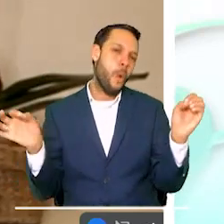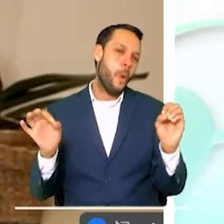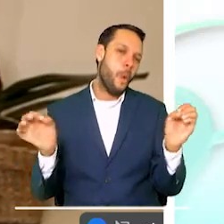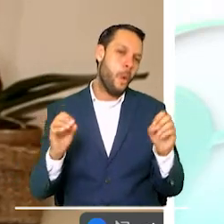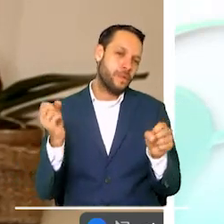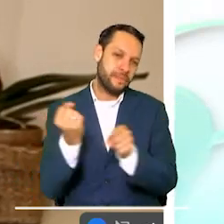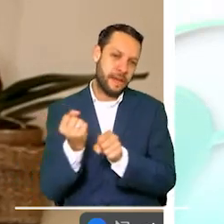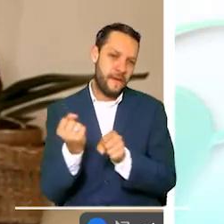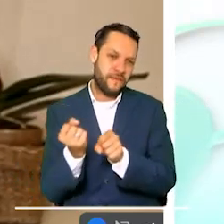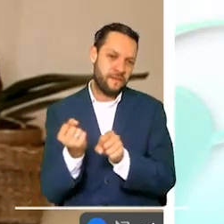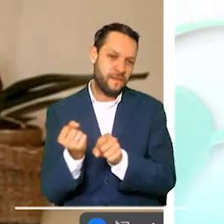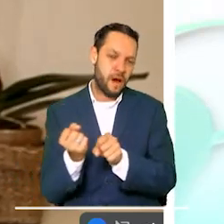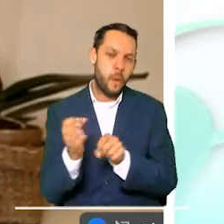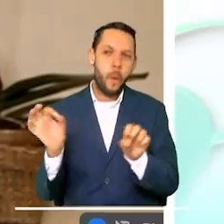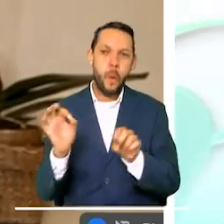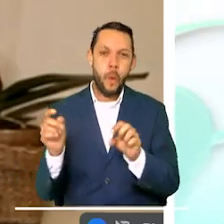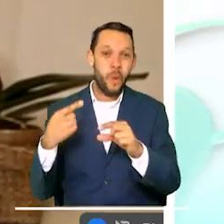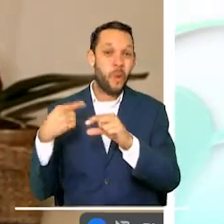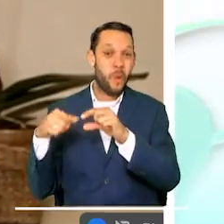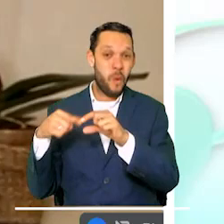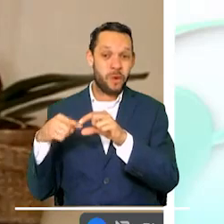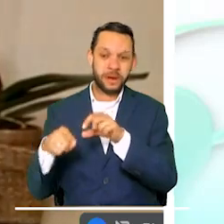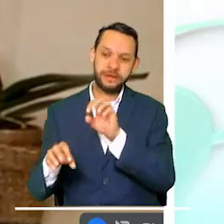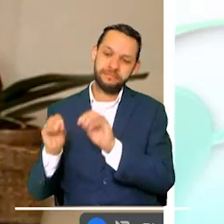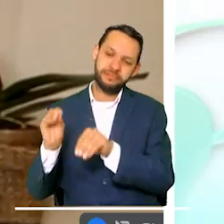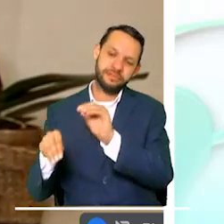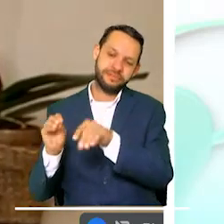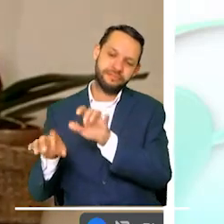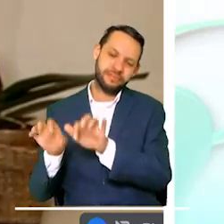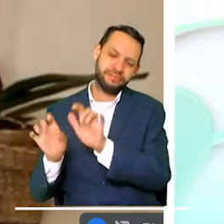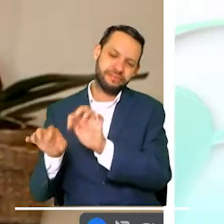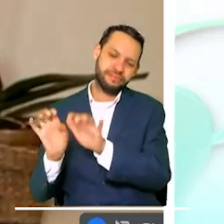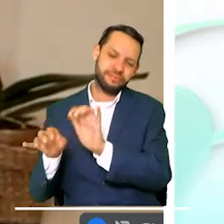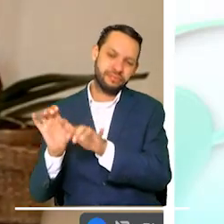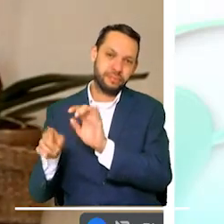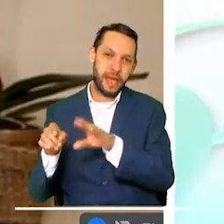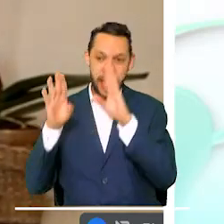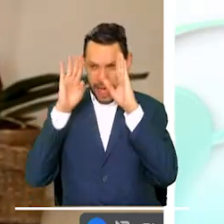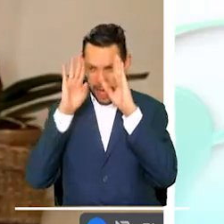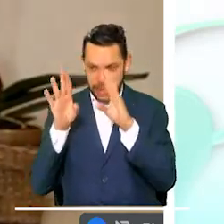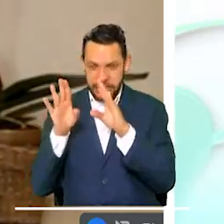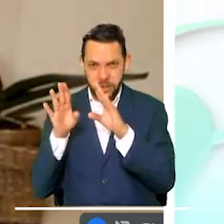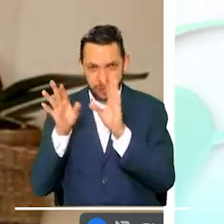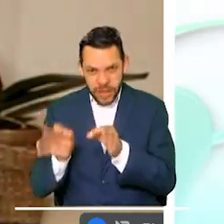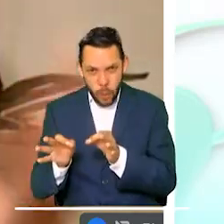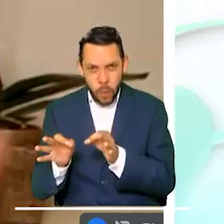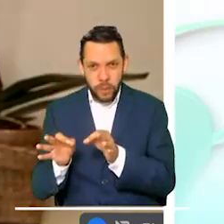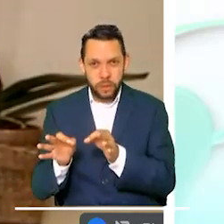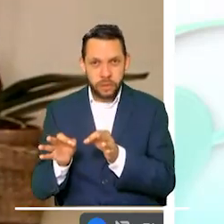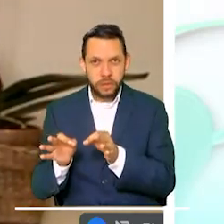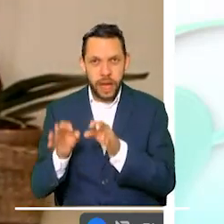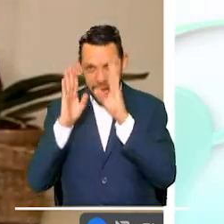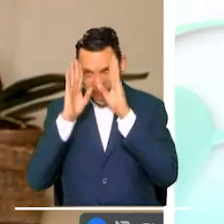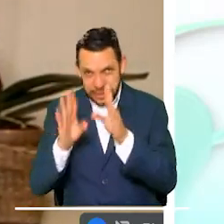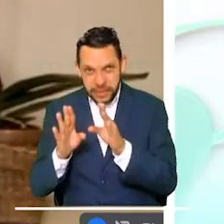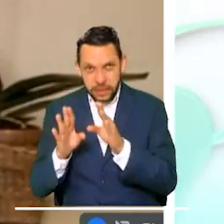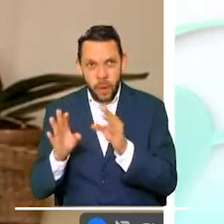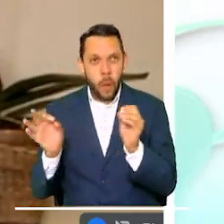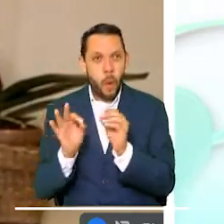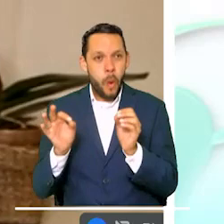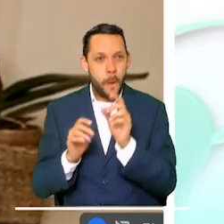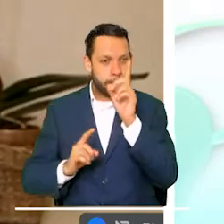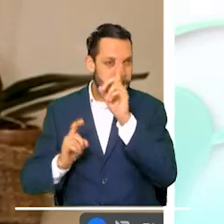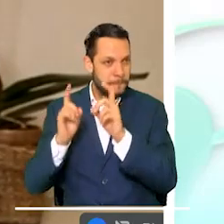un correo y no necesariamente en una actitud, en una actividad meditativa